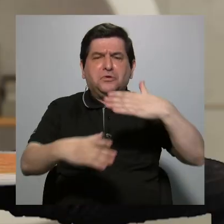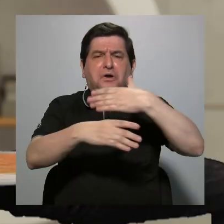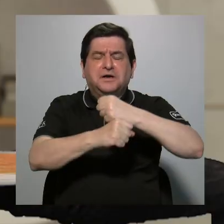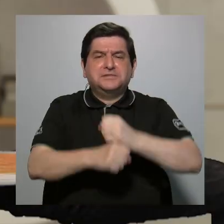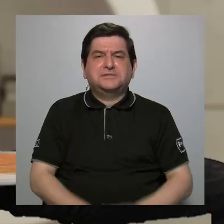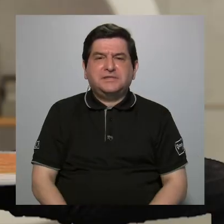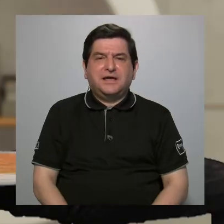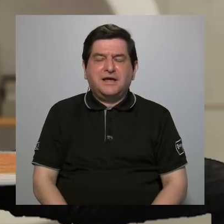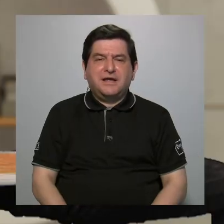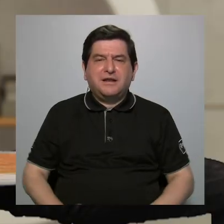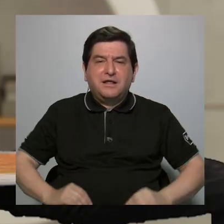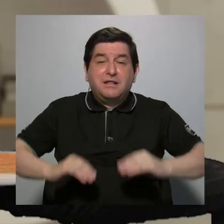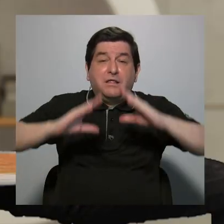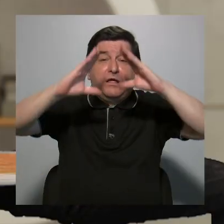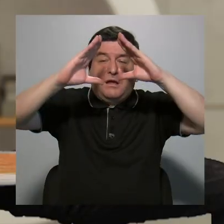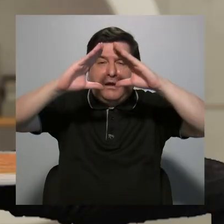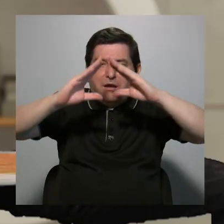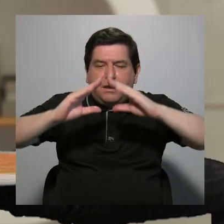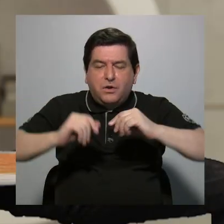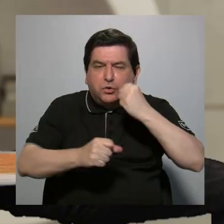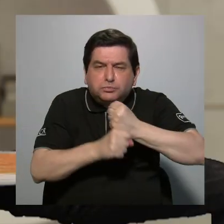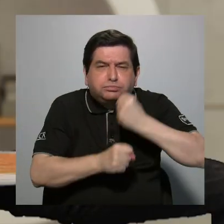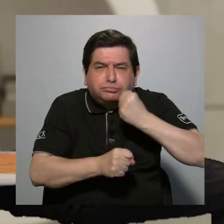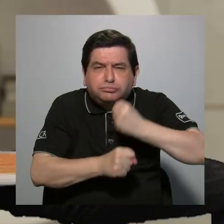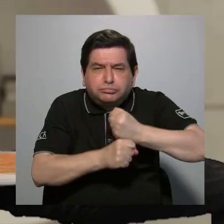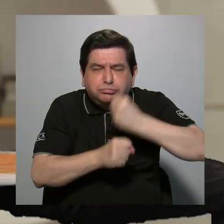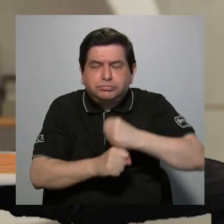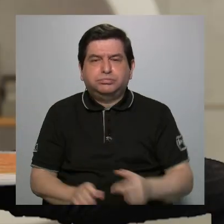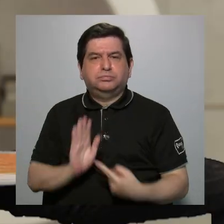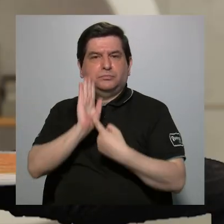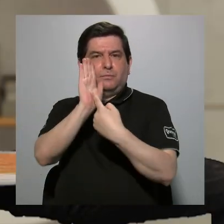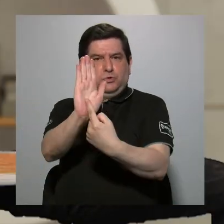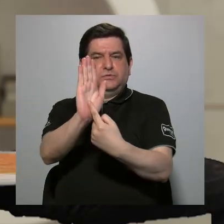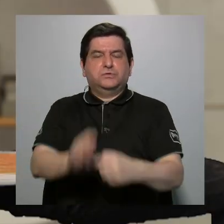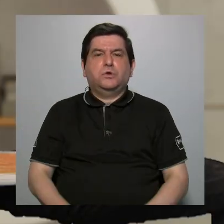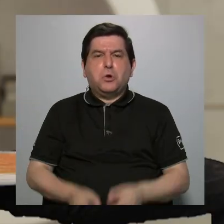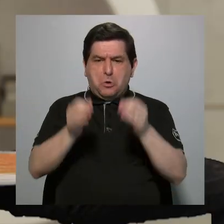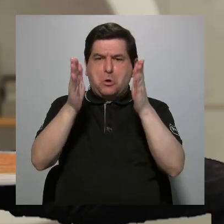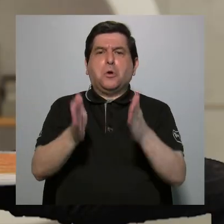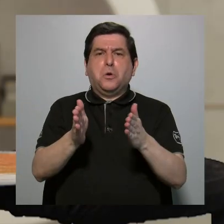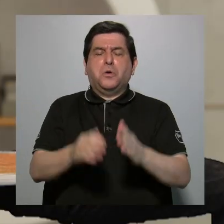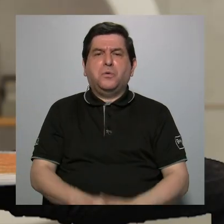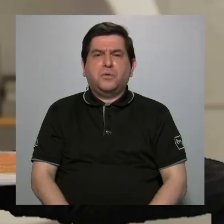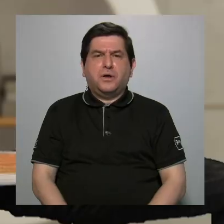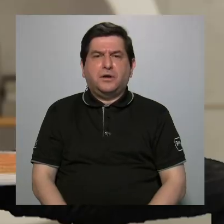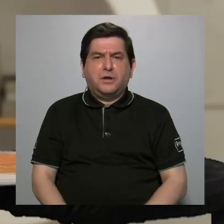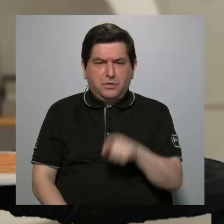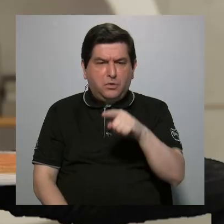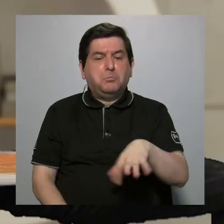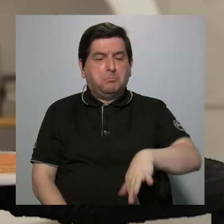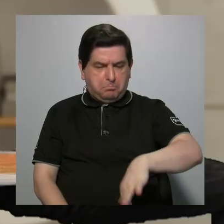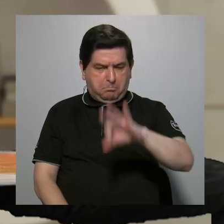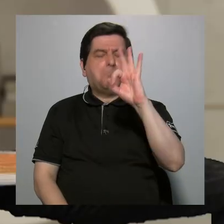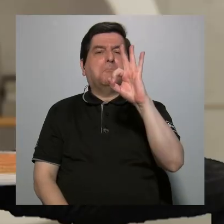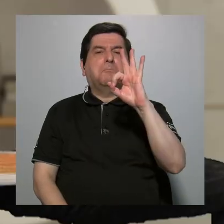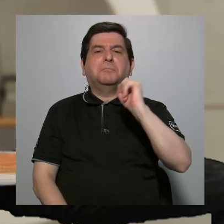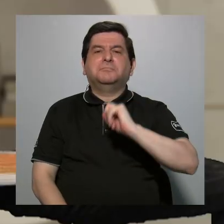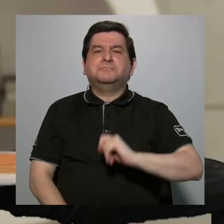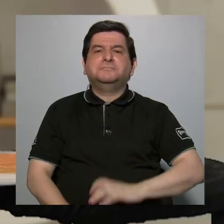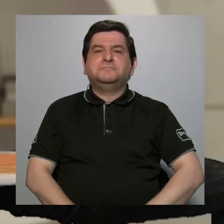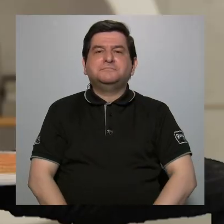en ese tiempo, día y noche trabajando, ¿verdad? Se presentó y bueno, el jurado lo